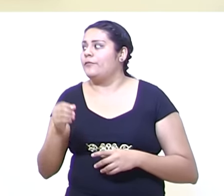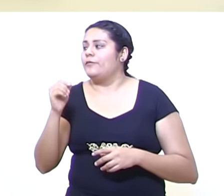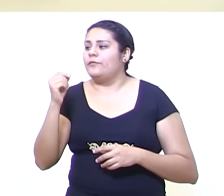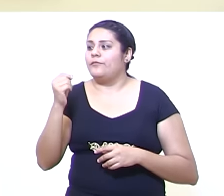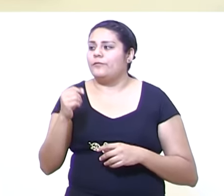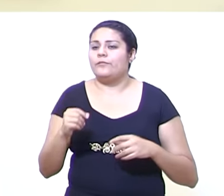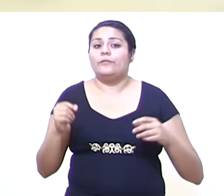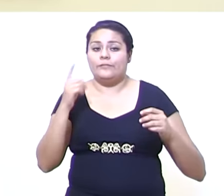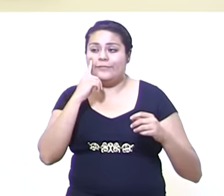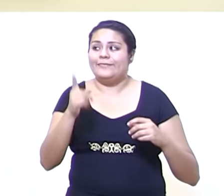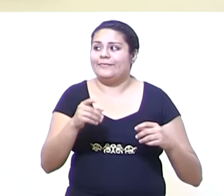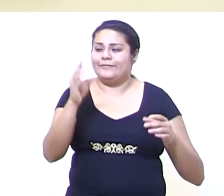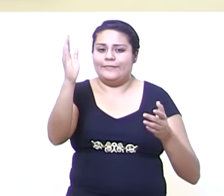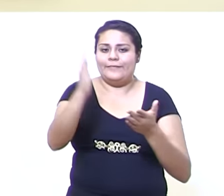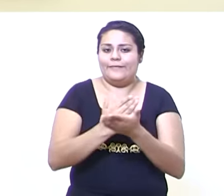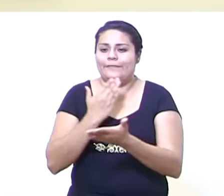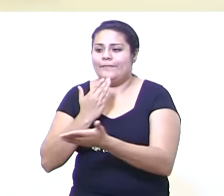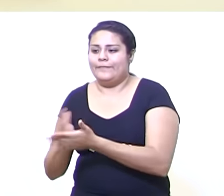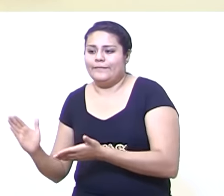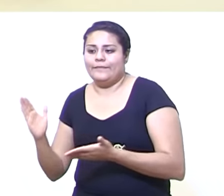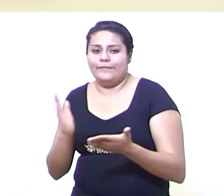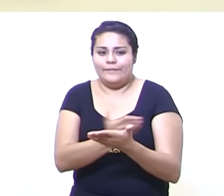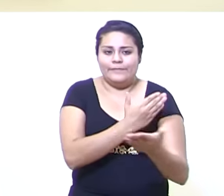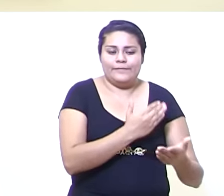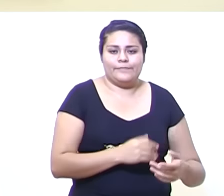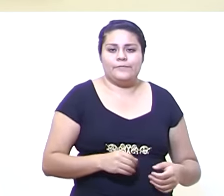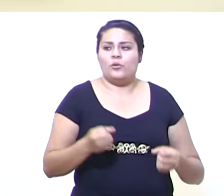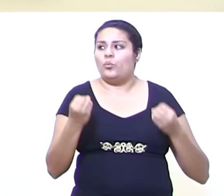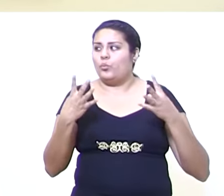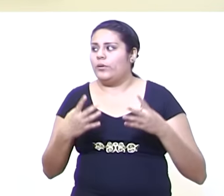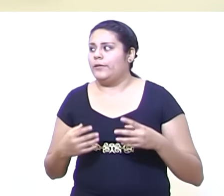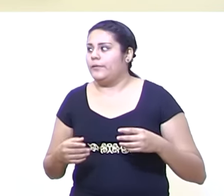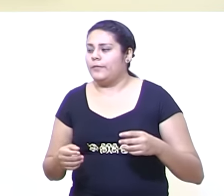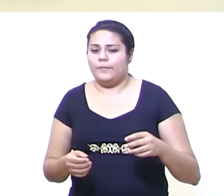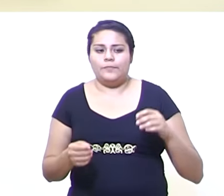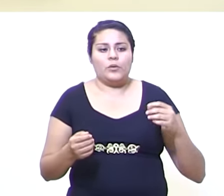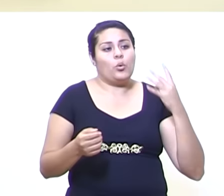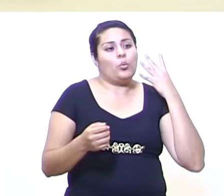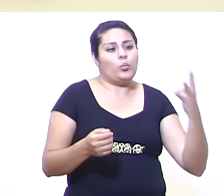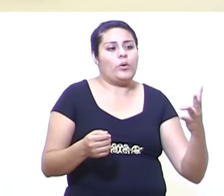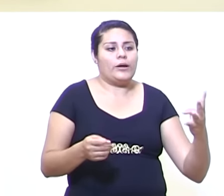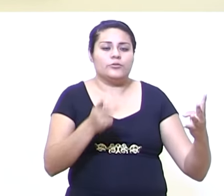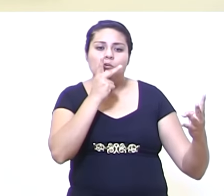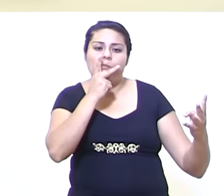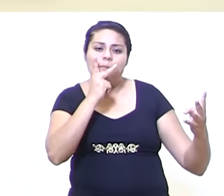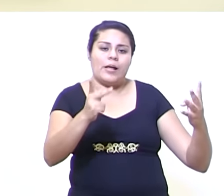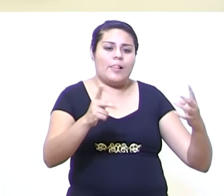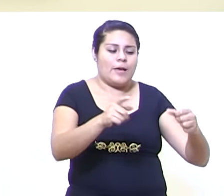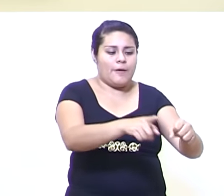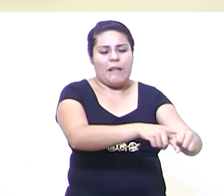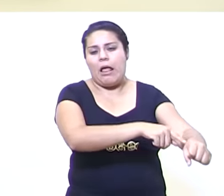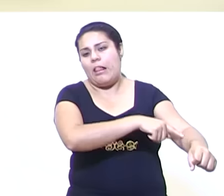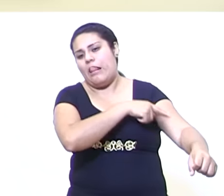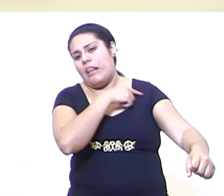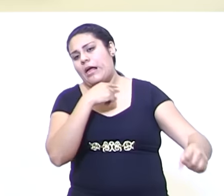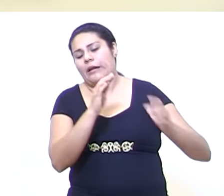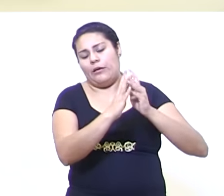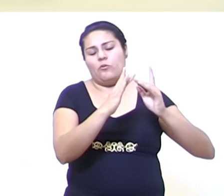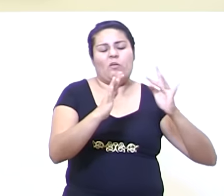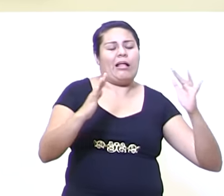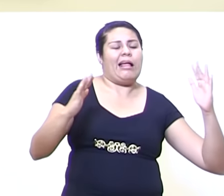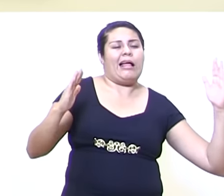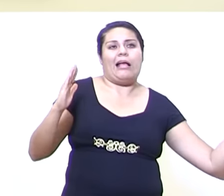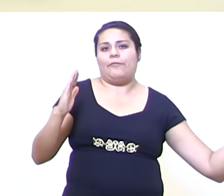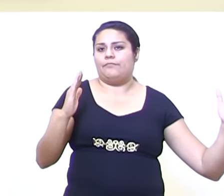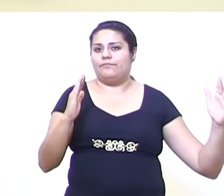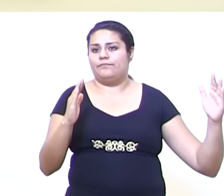1, 2, 3, 4 palabras que son largas, porque tienen más de 3 sílabas